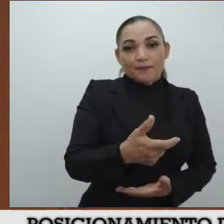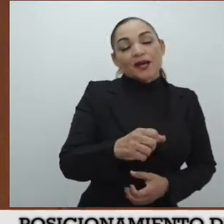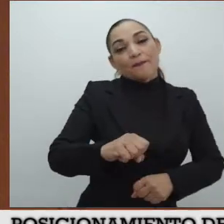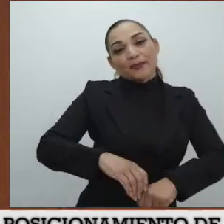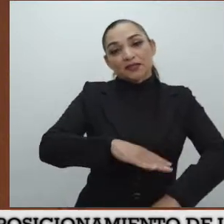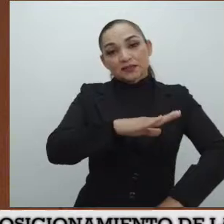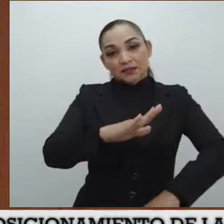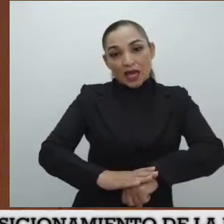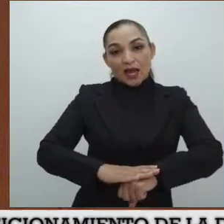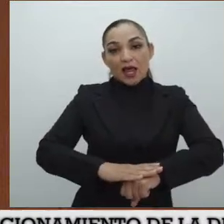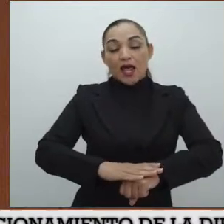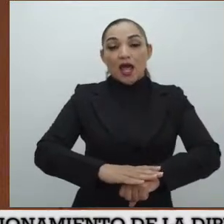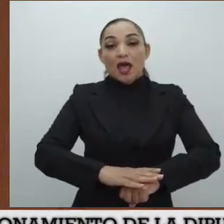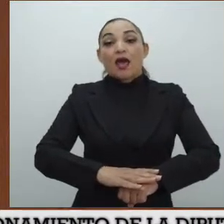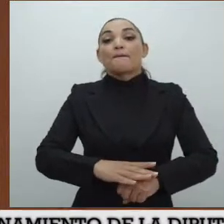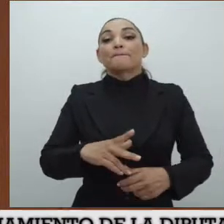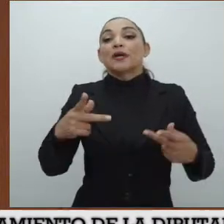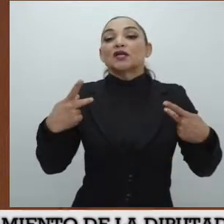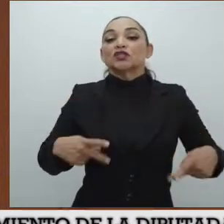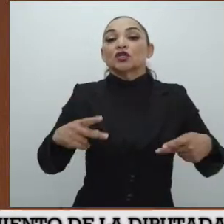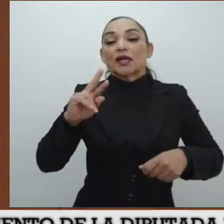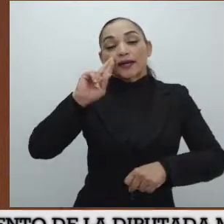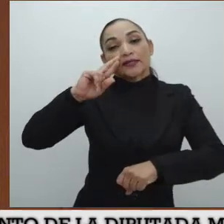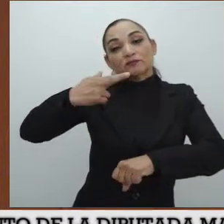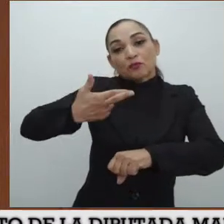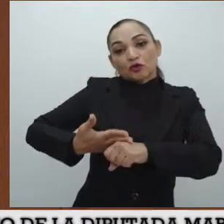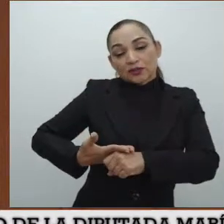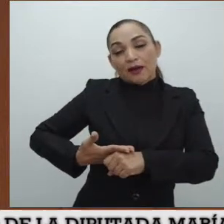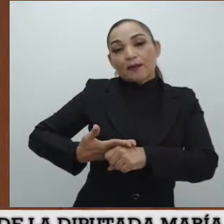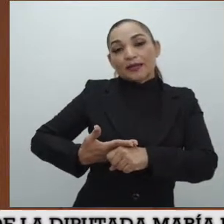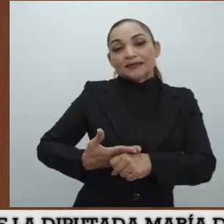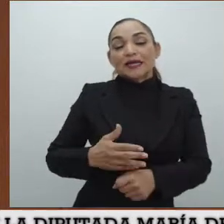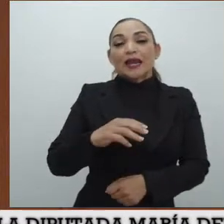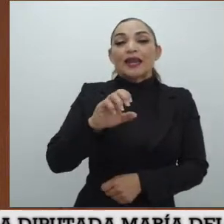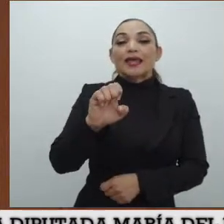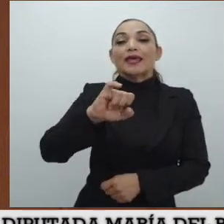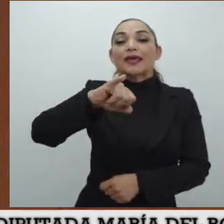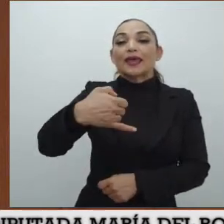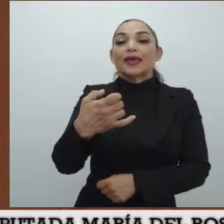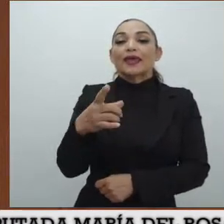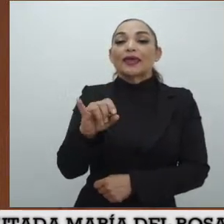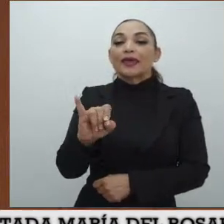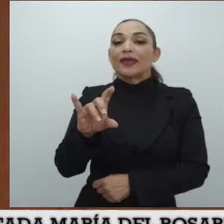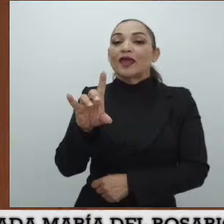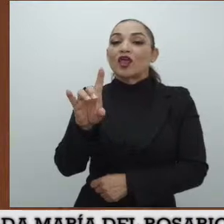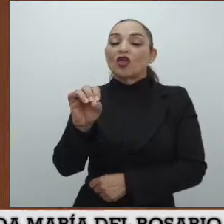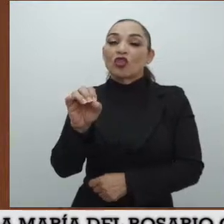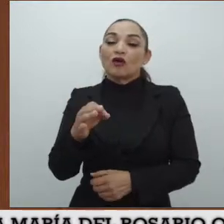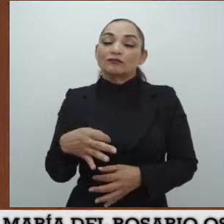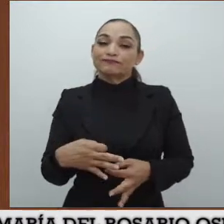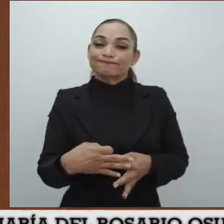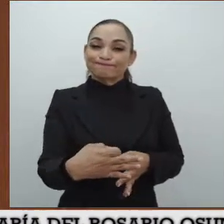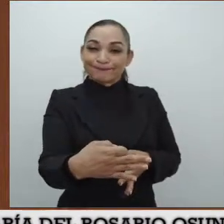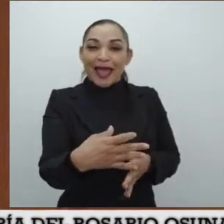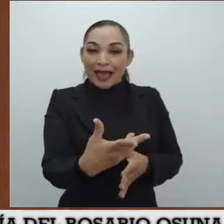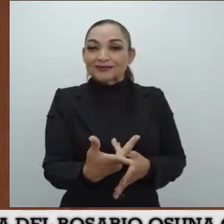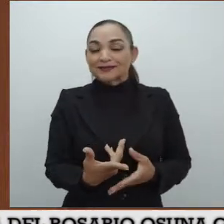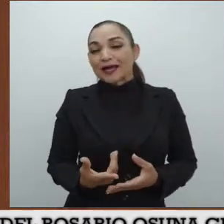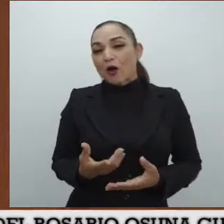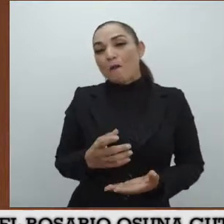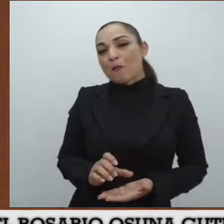ejido. Entonces, eso es muy interesante que podamos aclararlo y que podamos verlo, porque esa va a ser una aportación